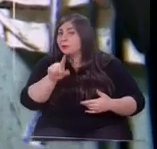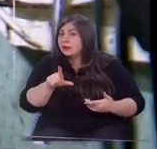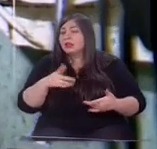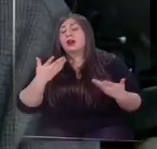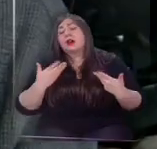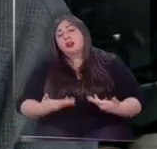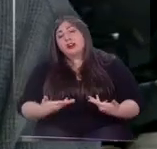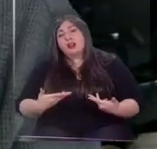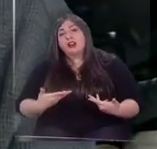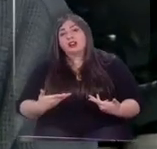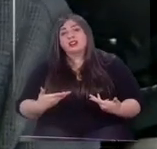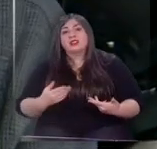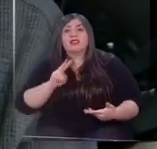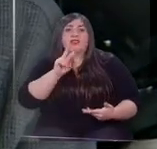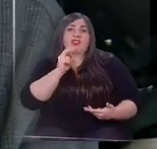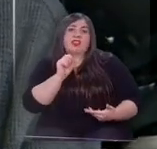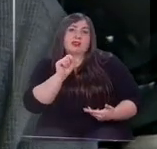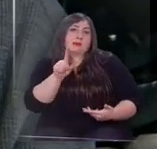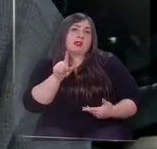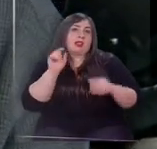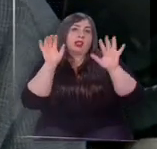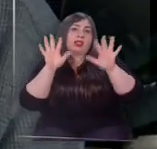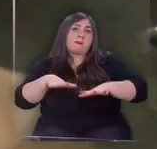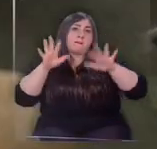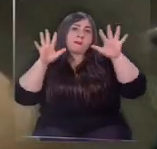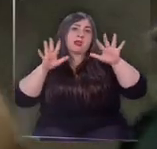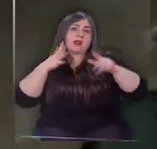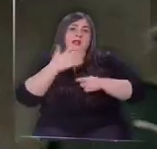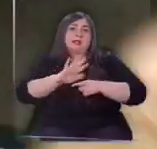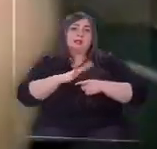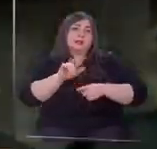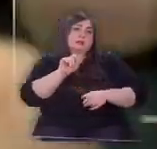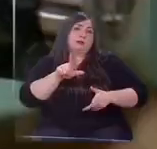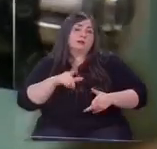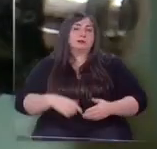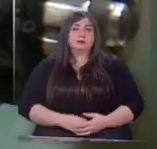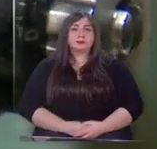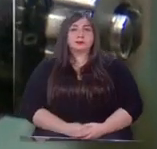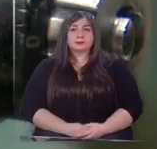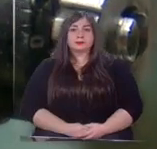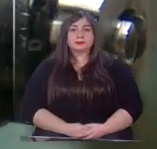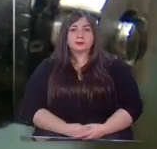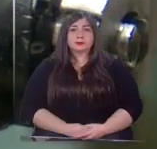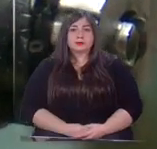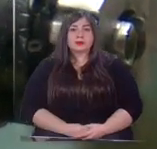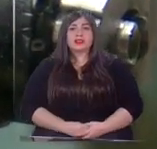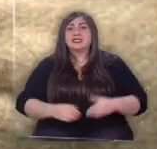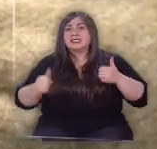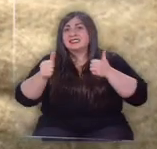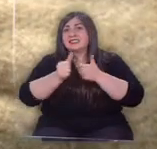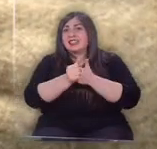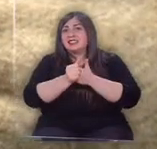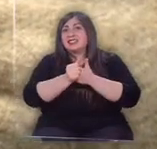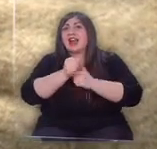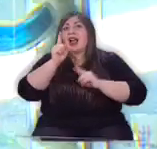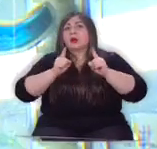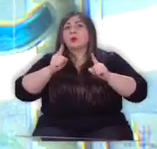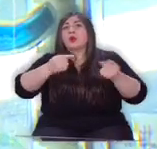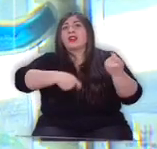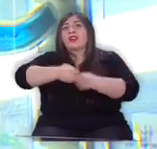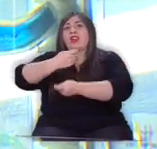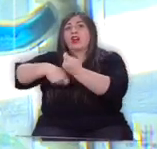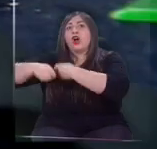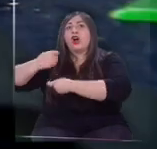Pero ahora 20 lucas, 10 lucas, 15 lucas. A unos metros, el calvario de los locales de Providencia